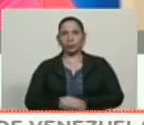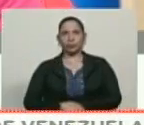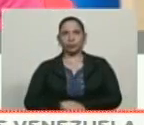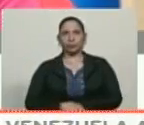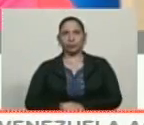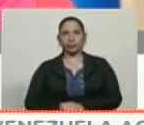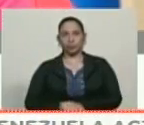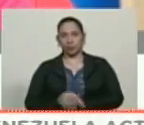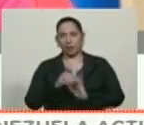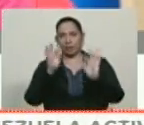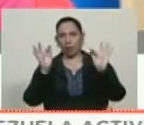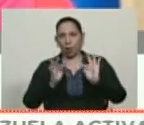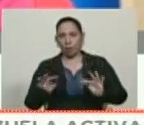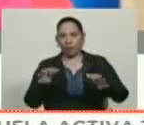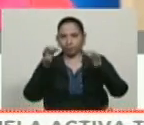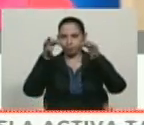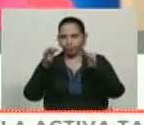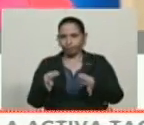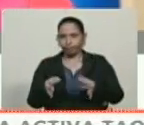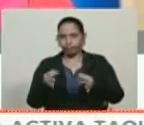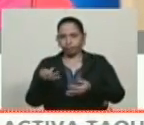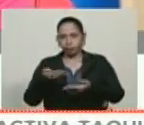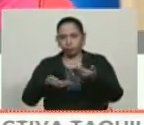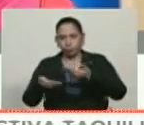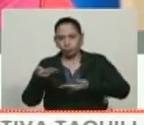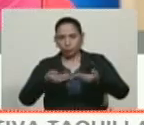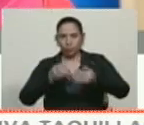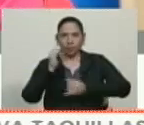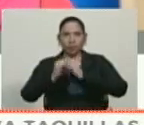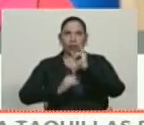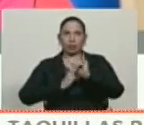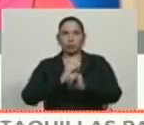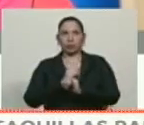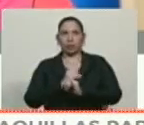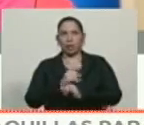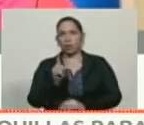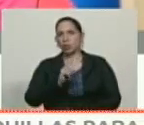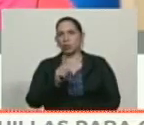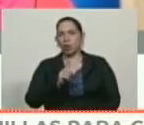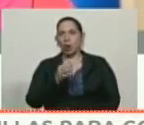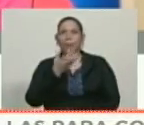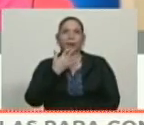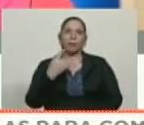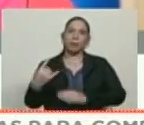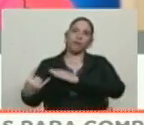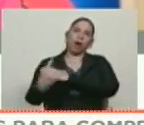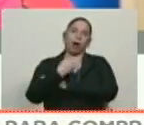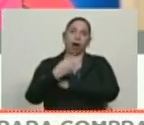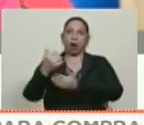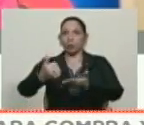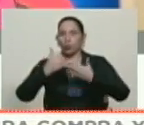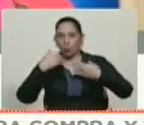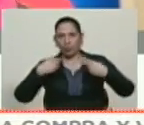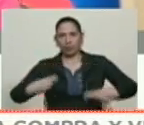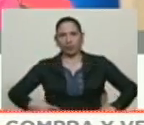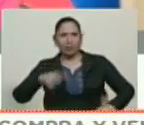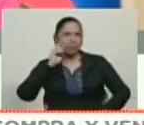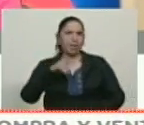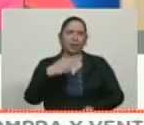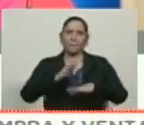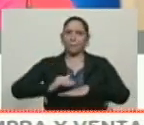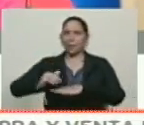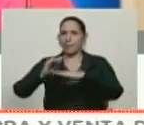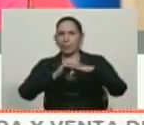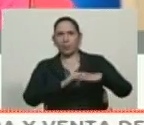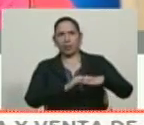es los mecanismos reales? La cooperación internacional, no una falsa ayuda humanitaria. Ustedes vieron lo que ocurrió